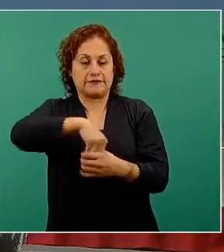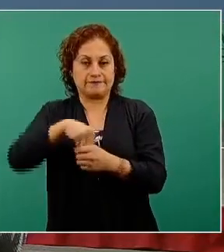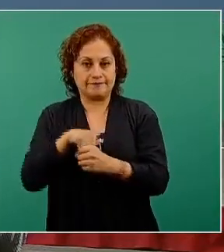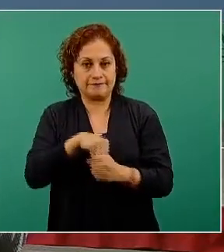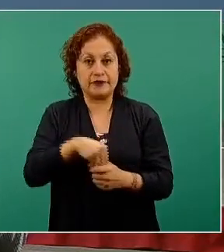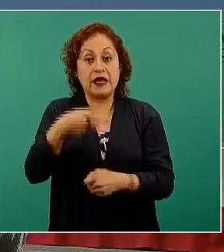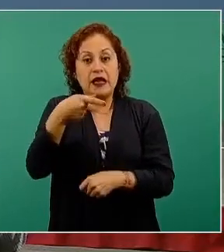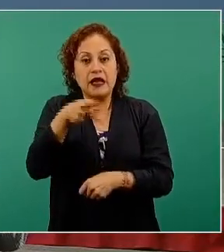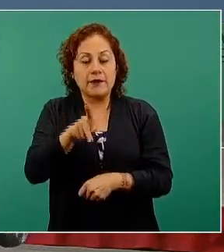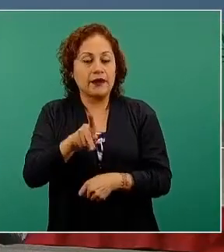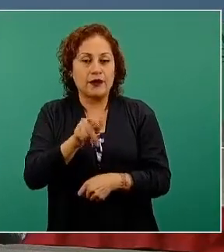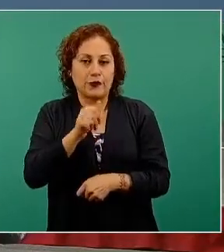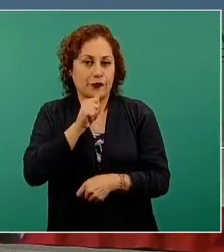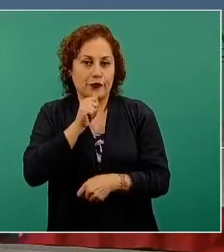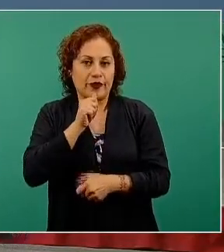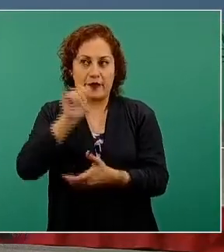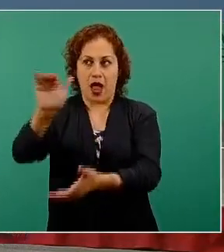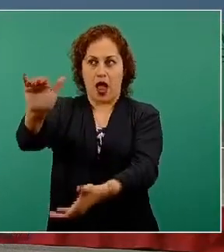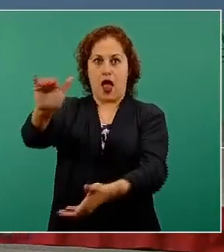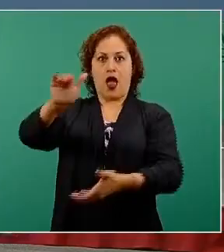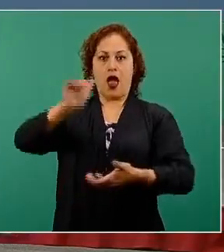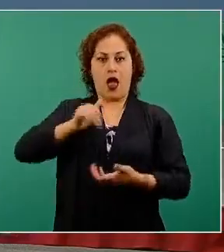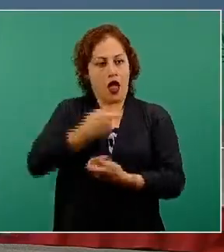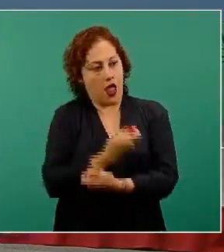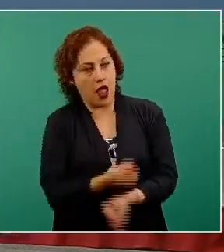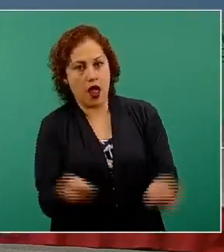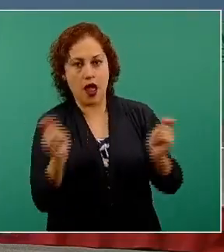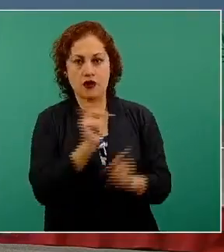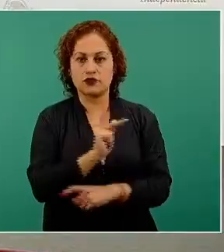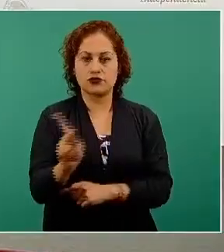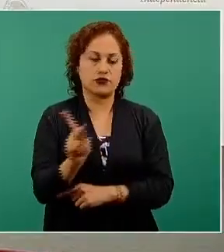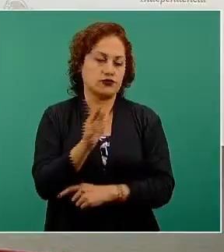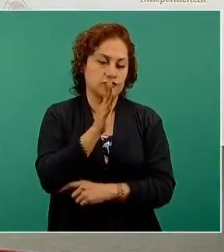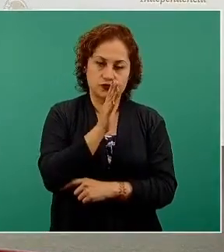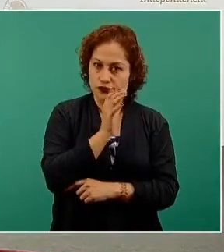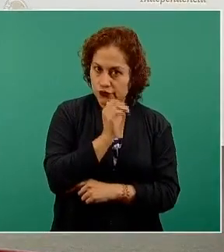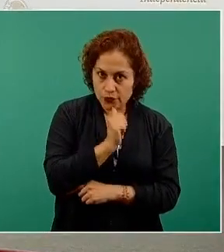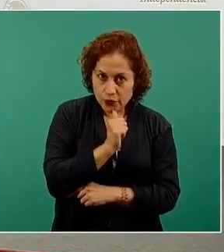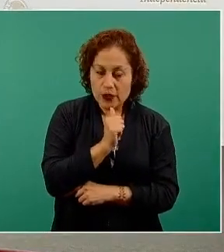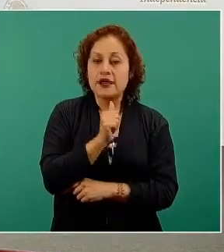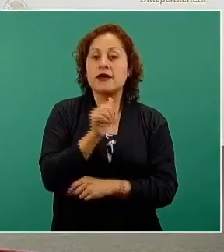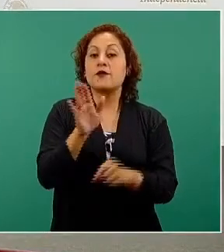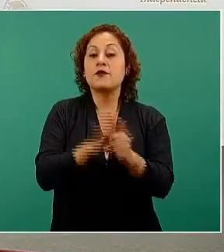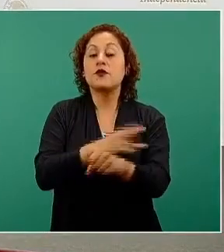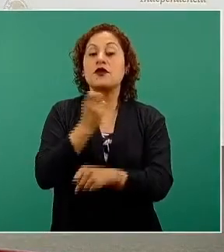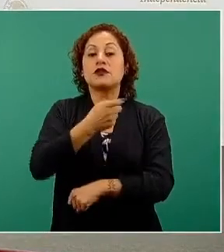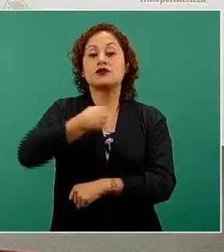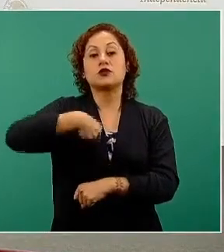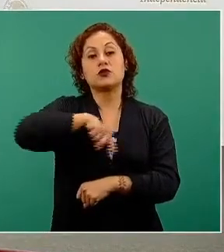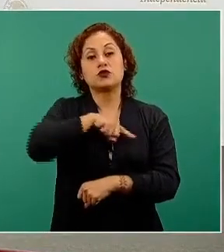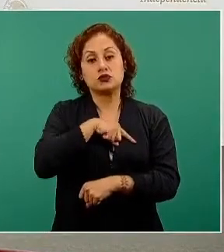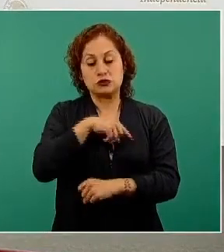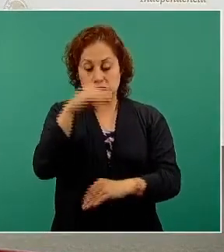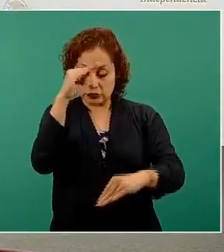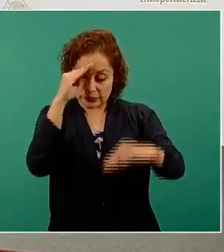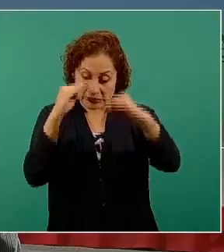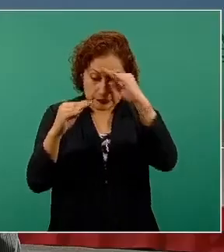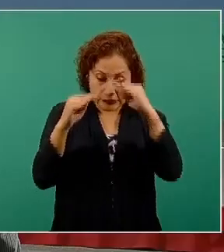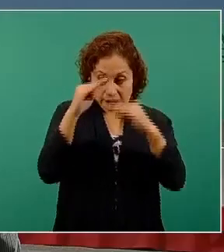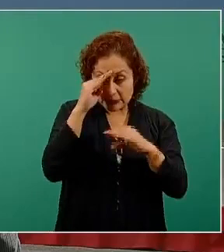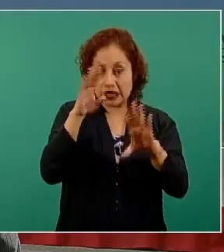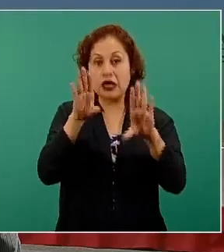nos llega y que se distribuye proporcionalmente y equitativamente a todas las entidades federativas, a veces es difícil llegar a